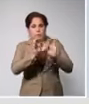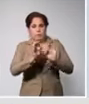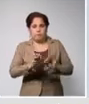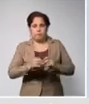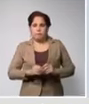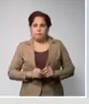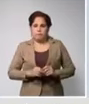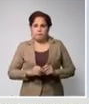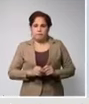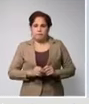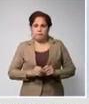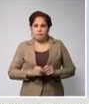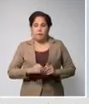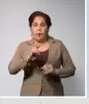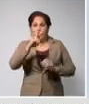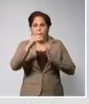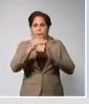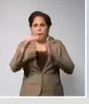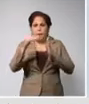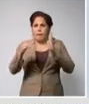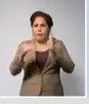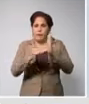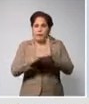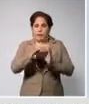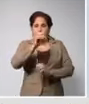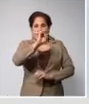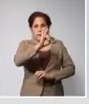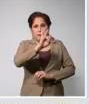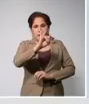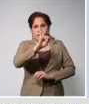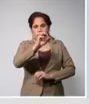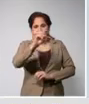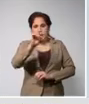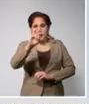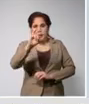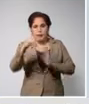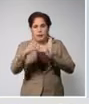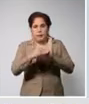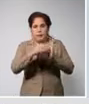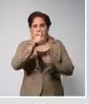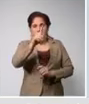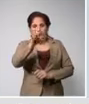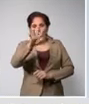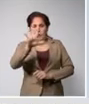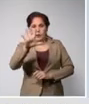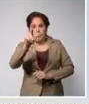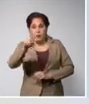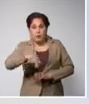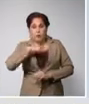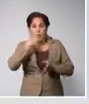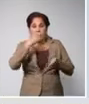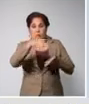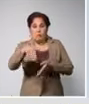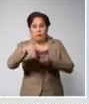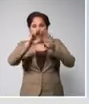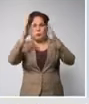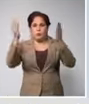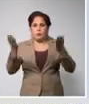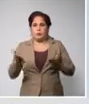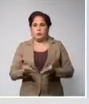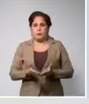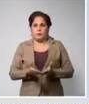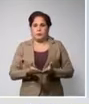Estamos hablando de 2.707.145 fallecidos.